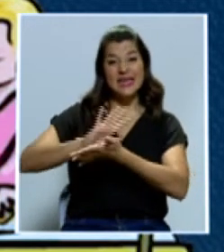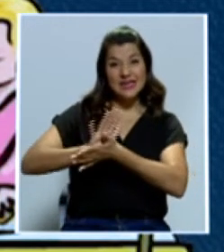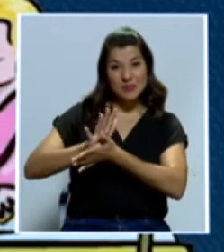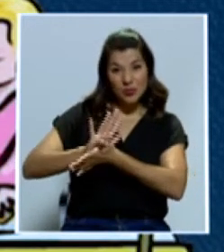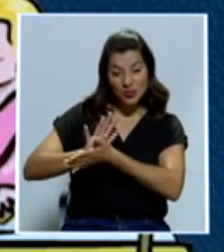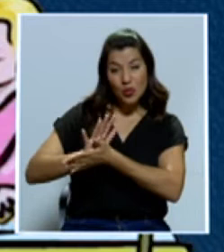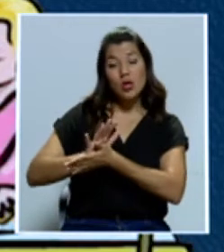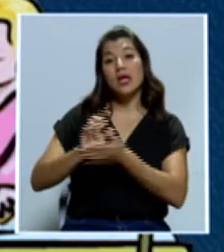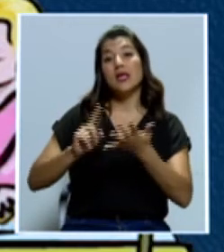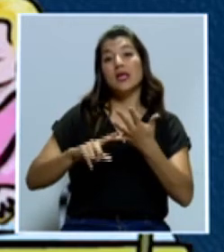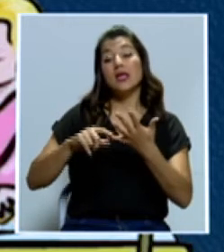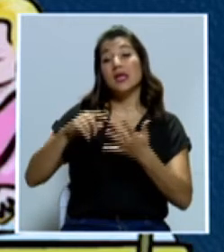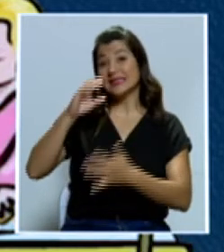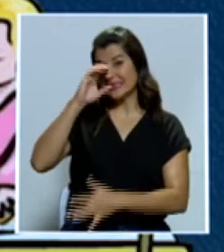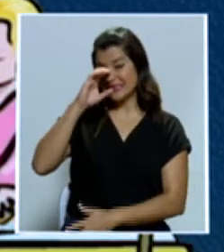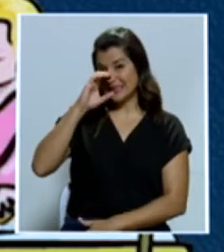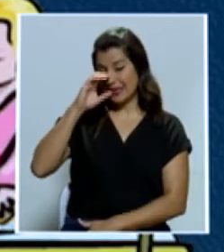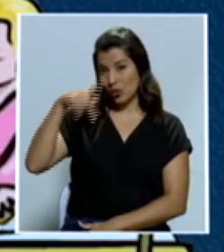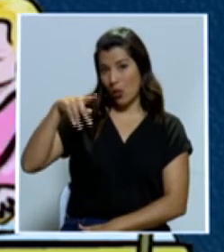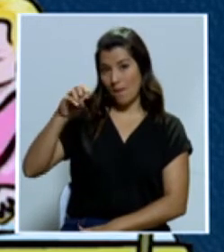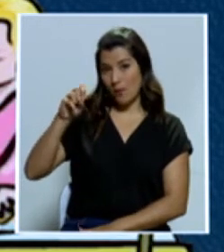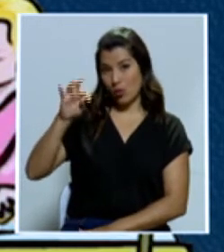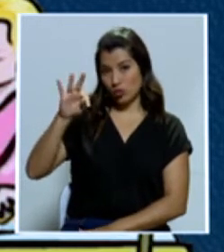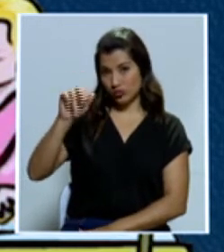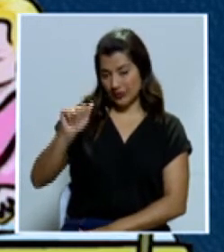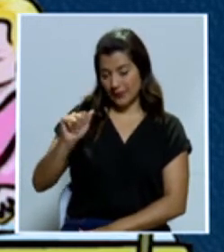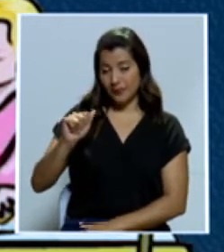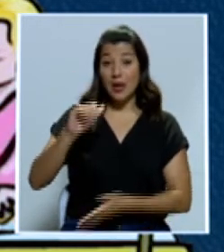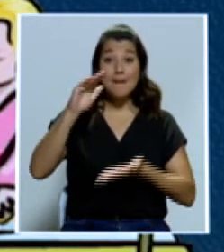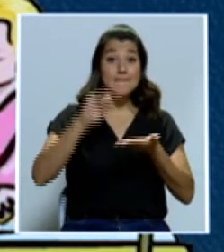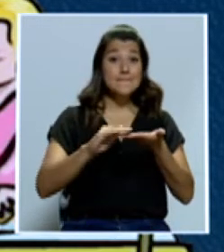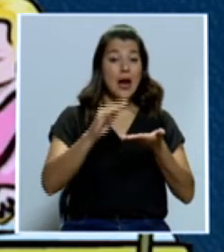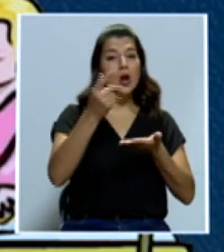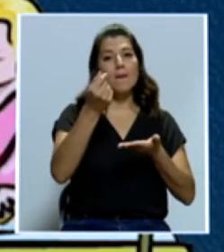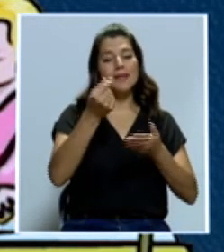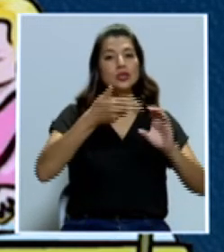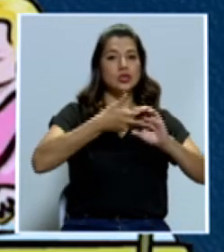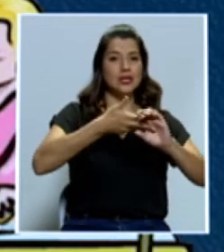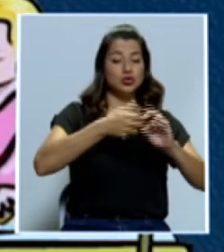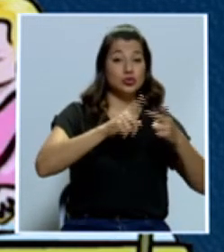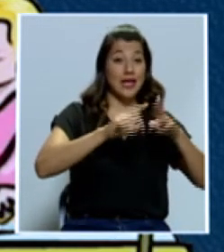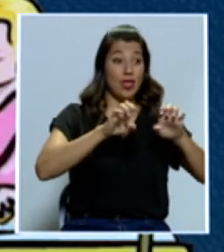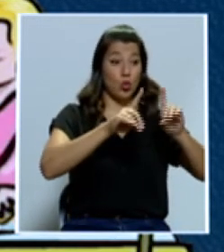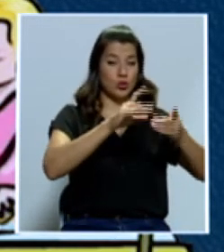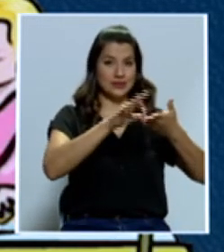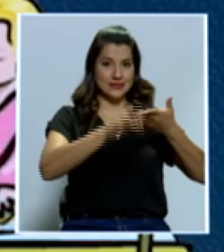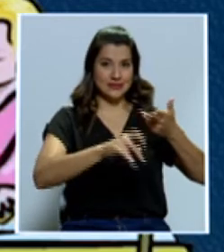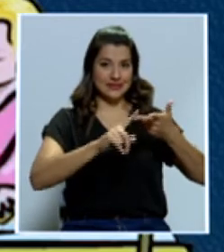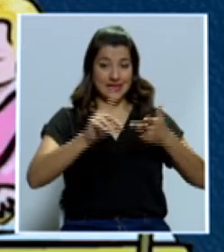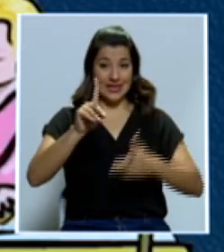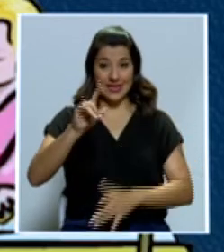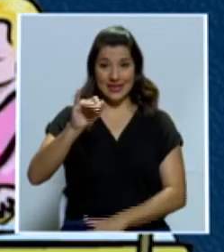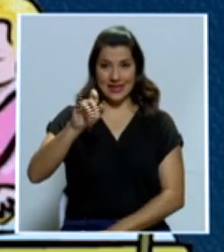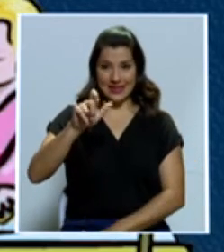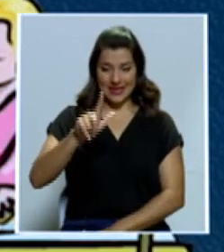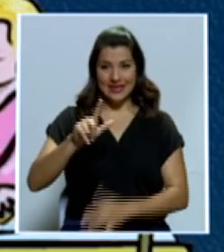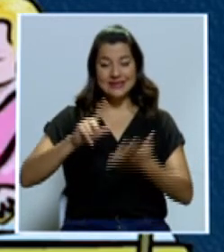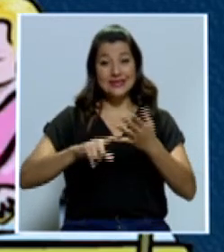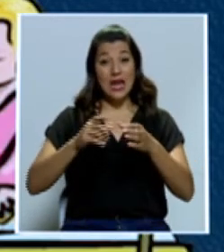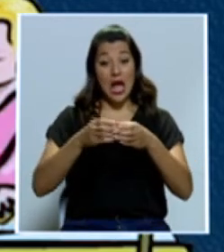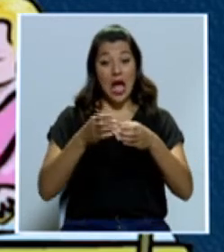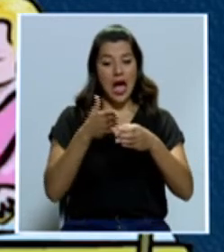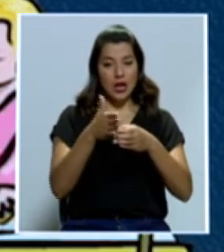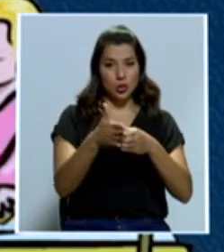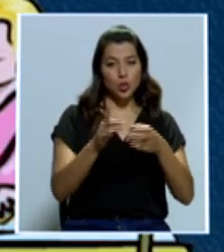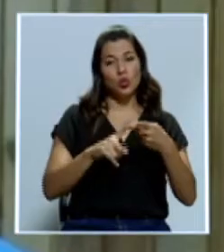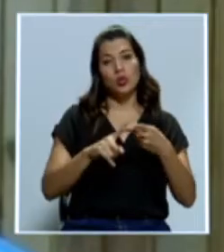cerdo. Mientras que los que bajaron de precio fueron la gasolina, la educación primaria, el diésel, el atún en conserva o la educación